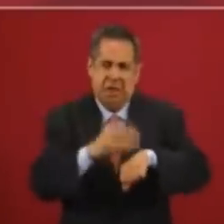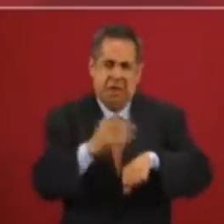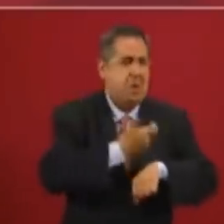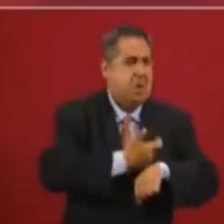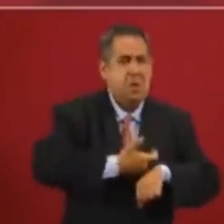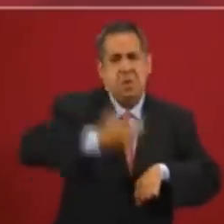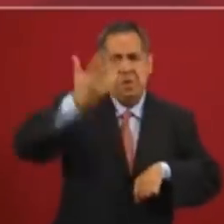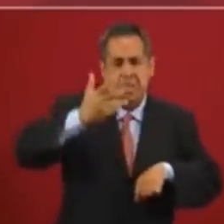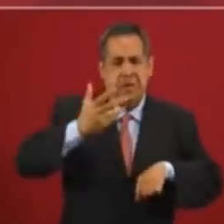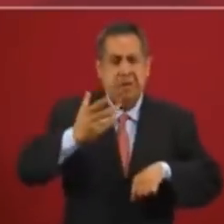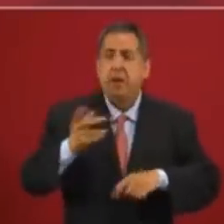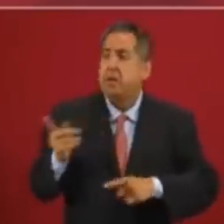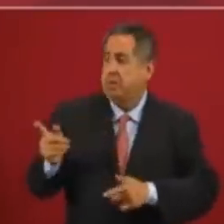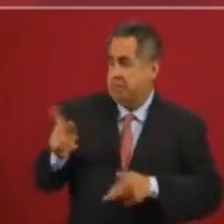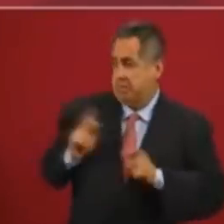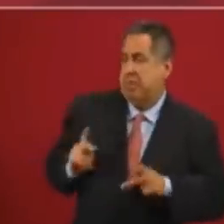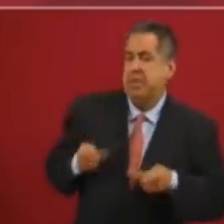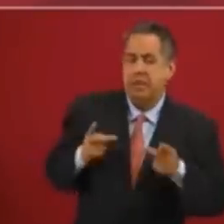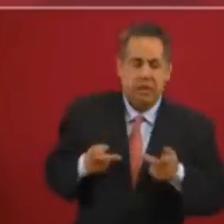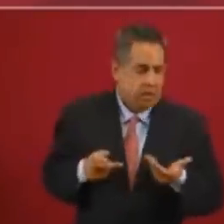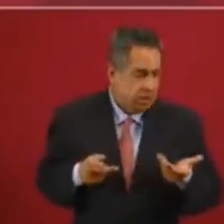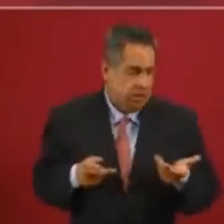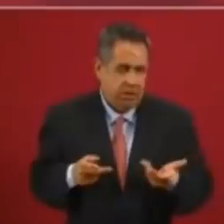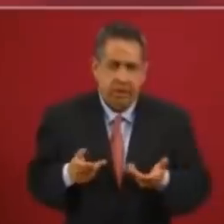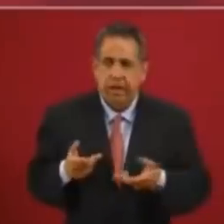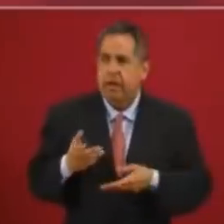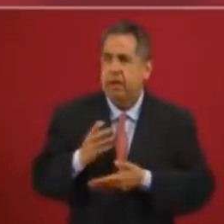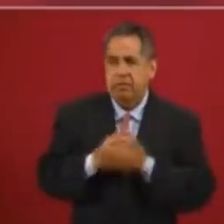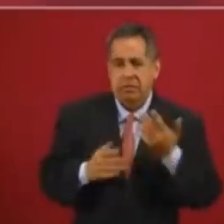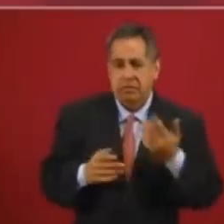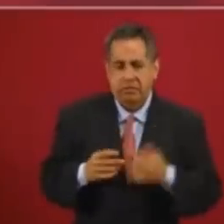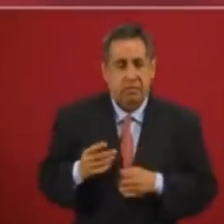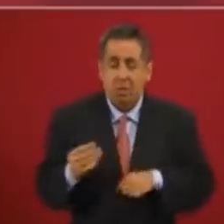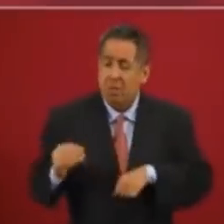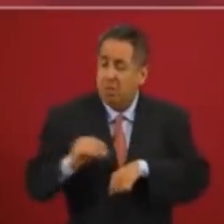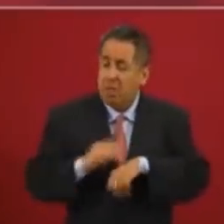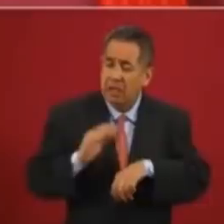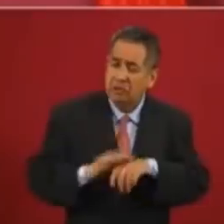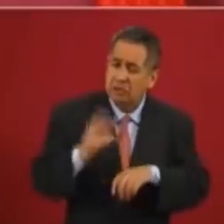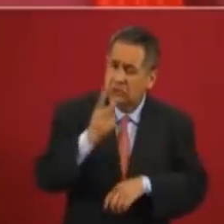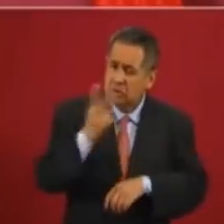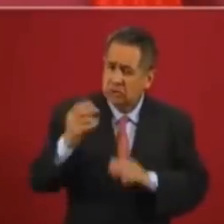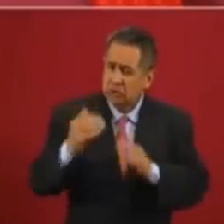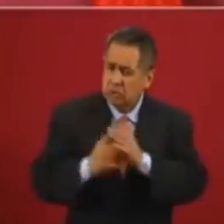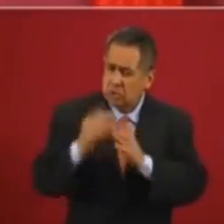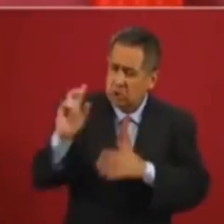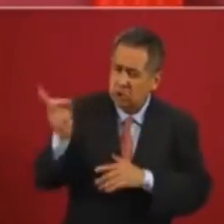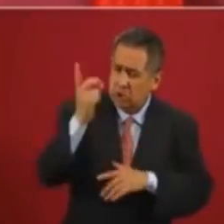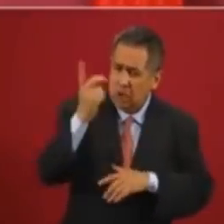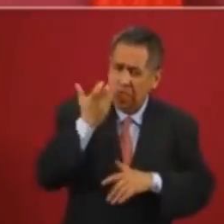calculado en más de $200 millones.